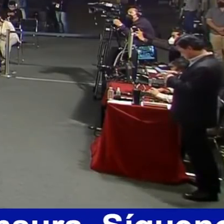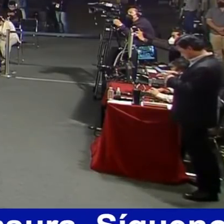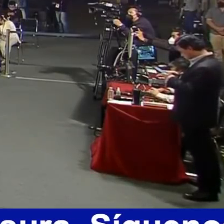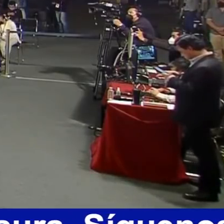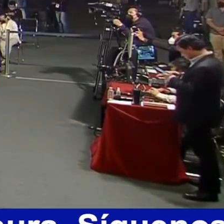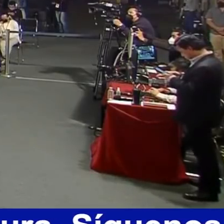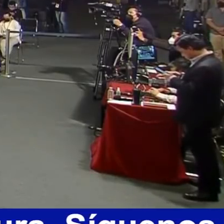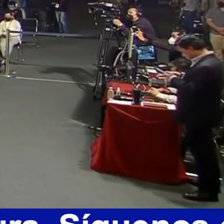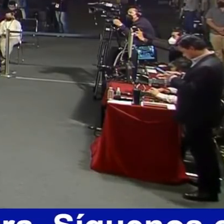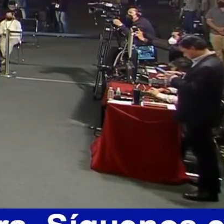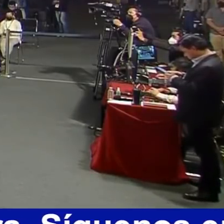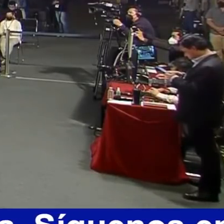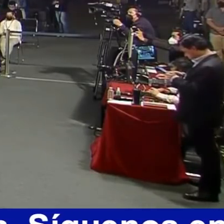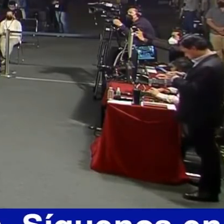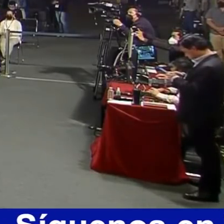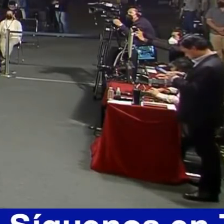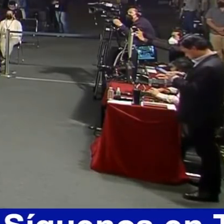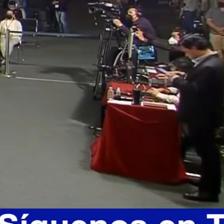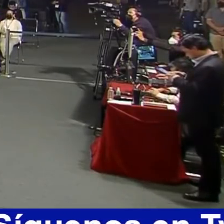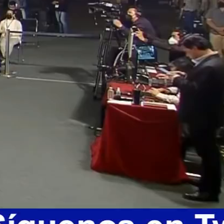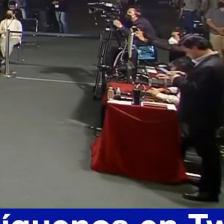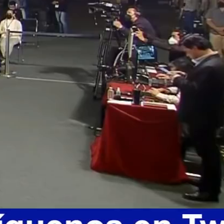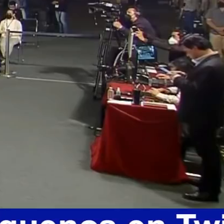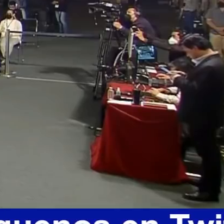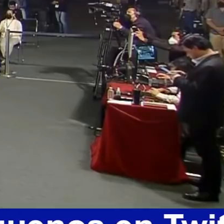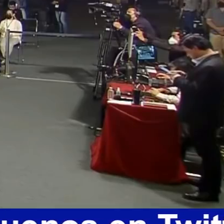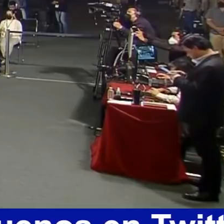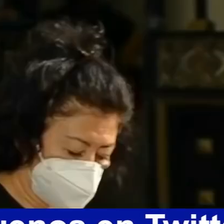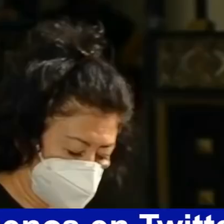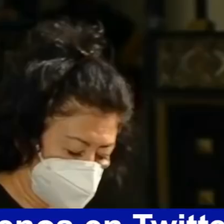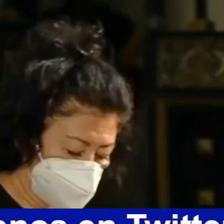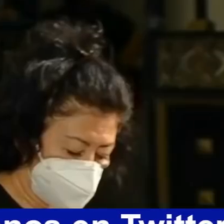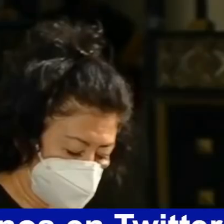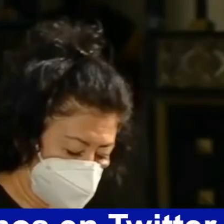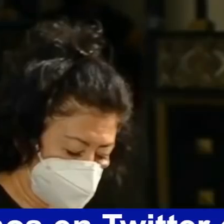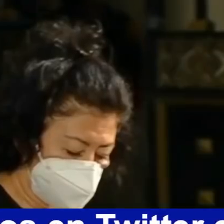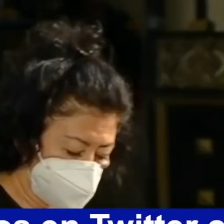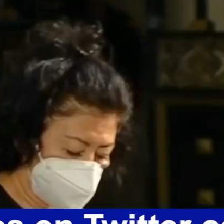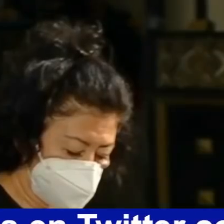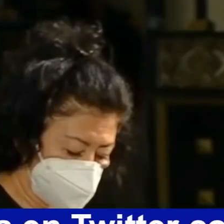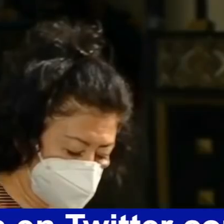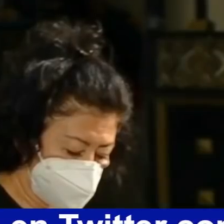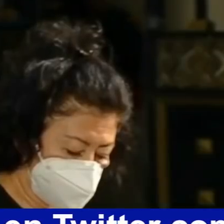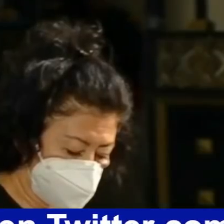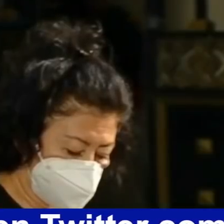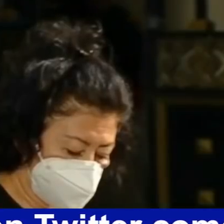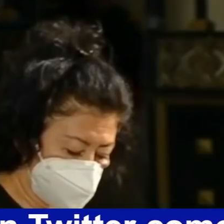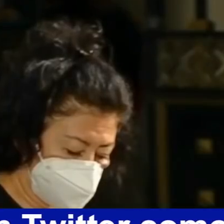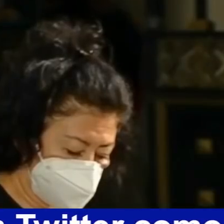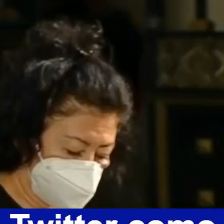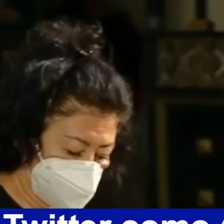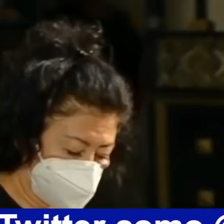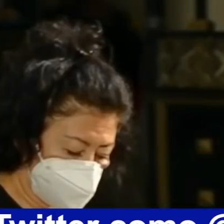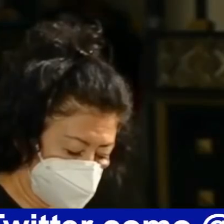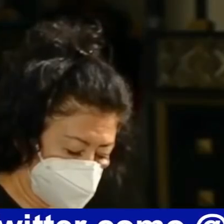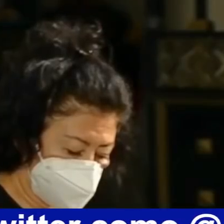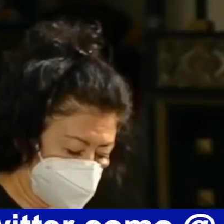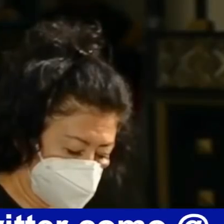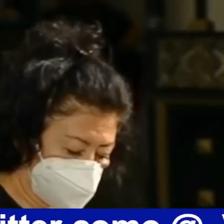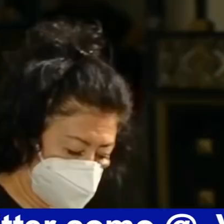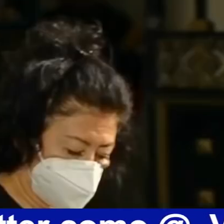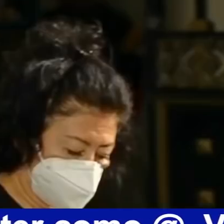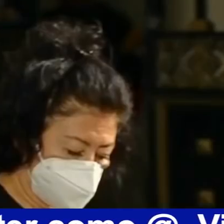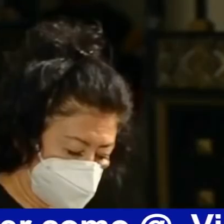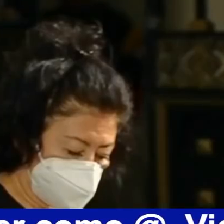vacuna de la influenza. Se invirtieron, se hizo con Sanofi